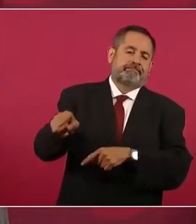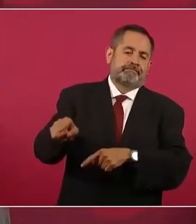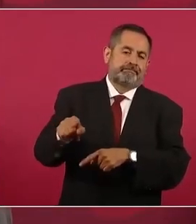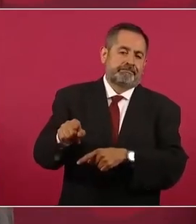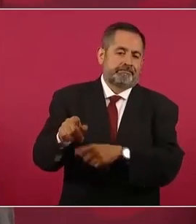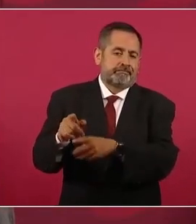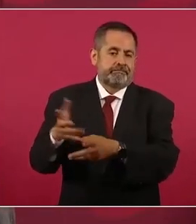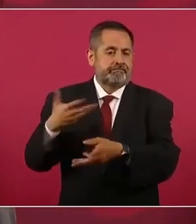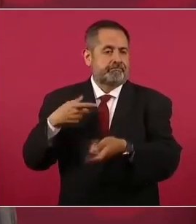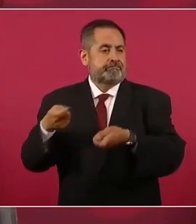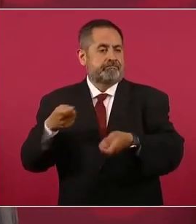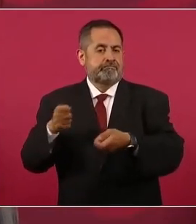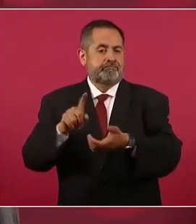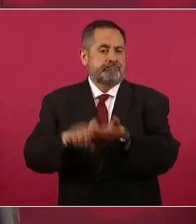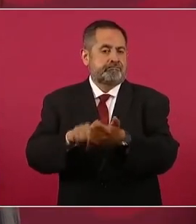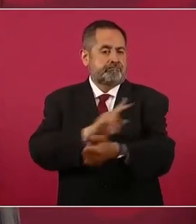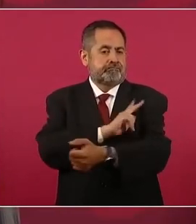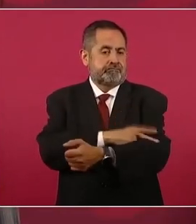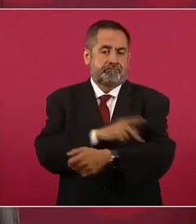o el que tenía el poder,